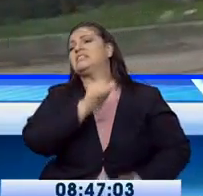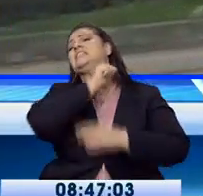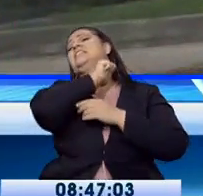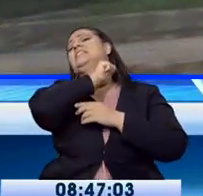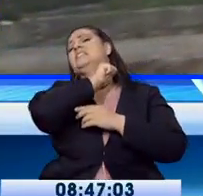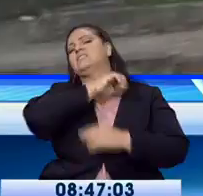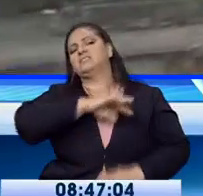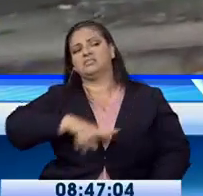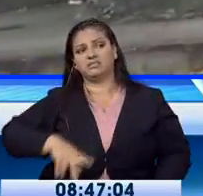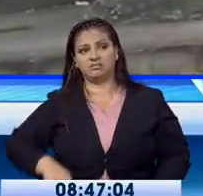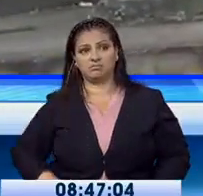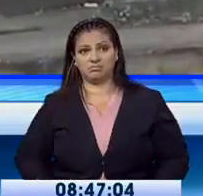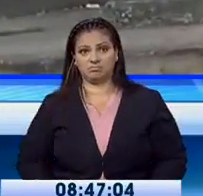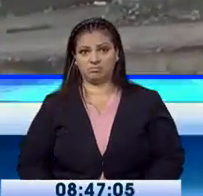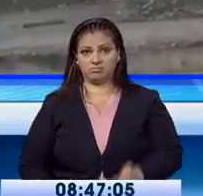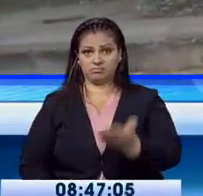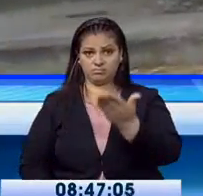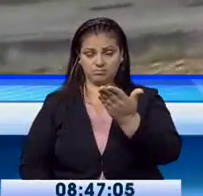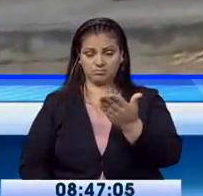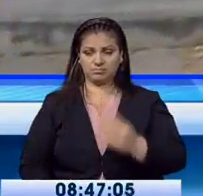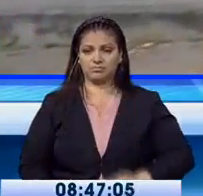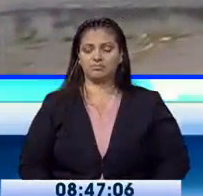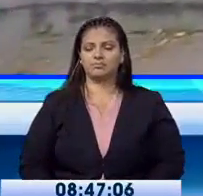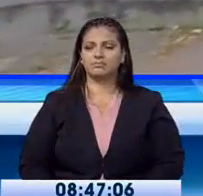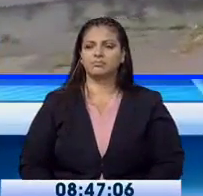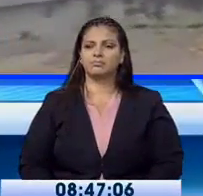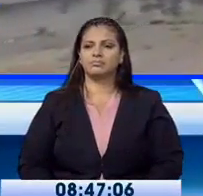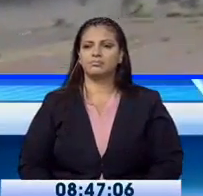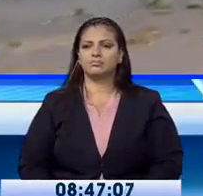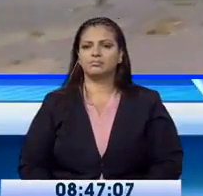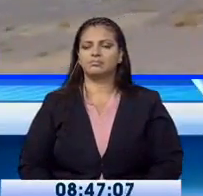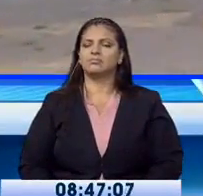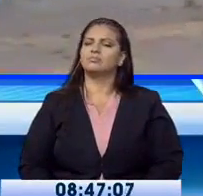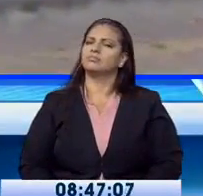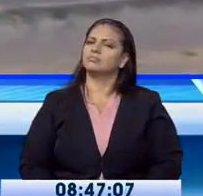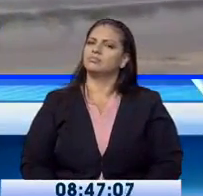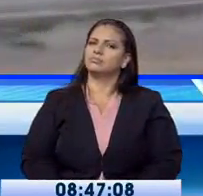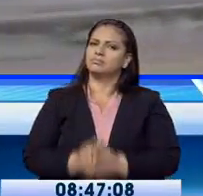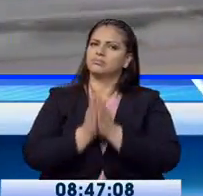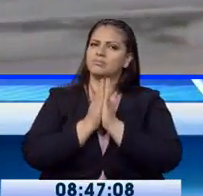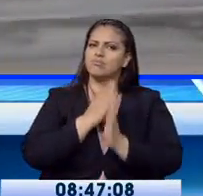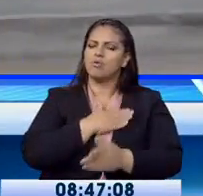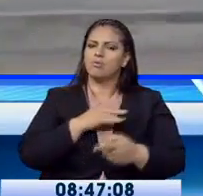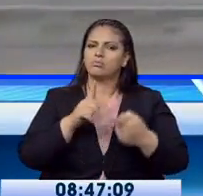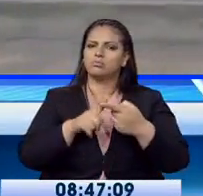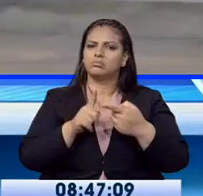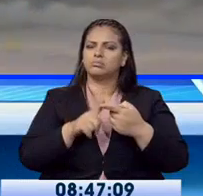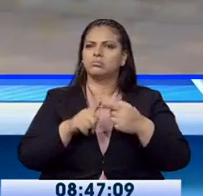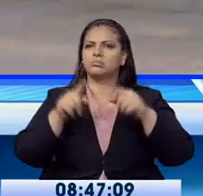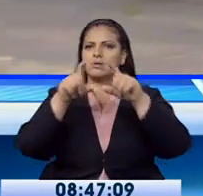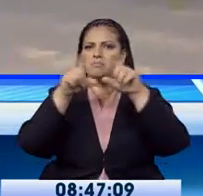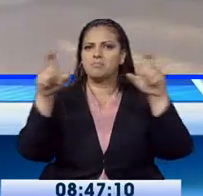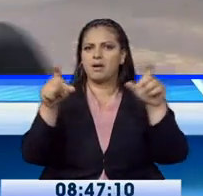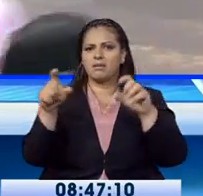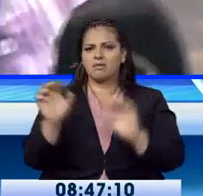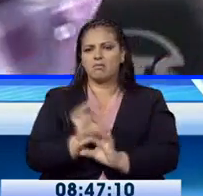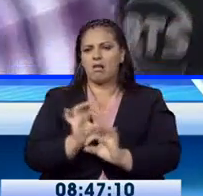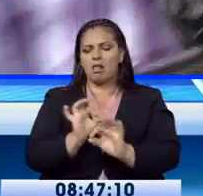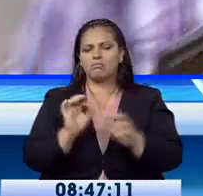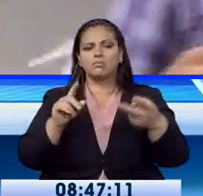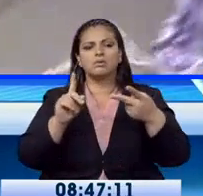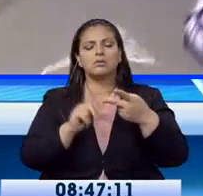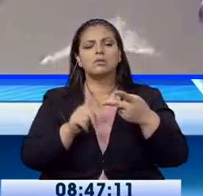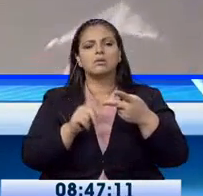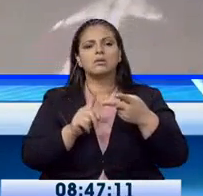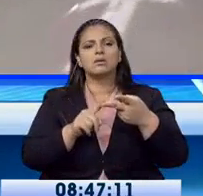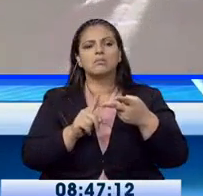bueno al que hace venir correcto entonces esperemos la colaboración de las dos entidades tanto de puerto limpio para la limpieza y del municipio